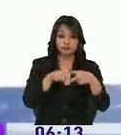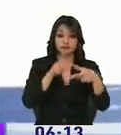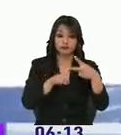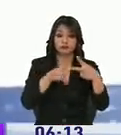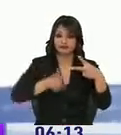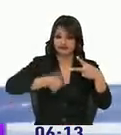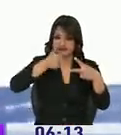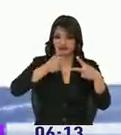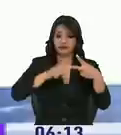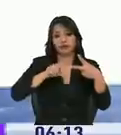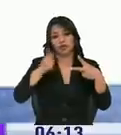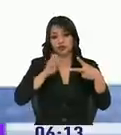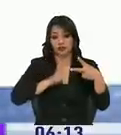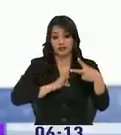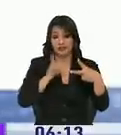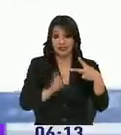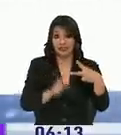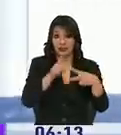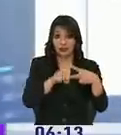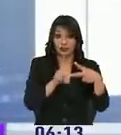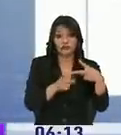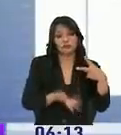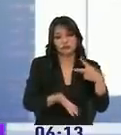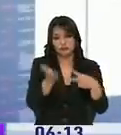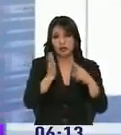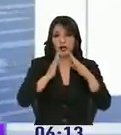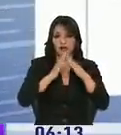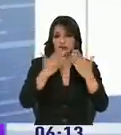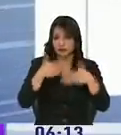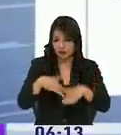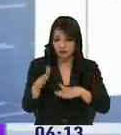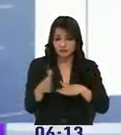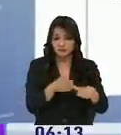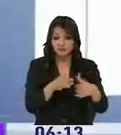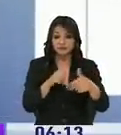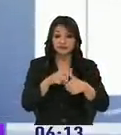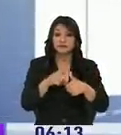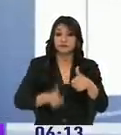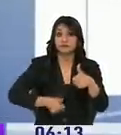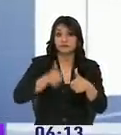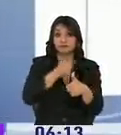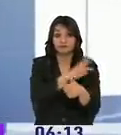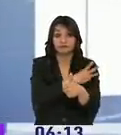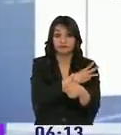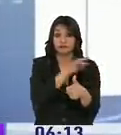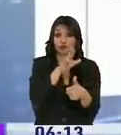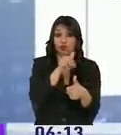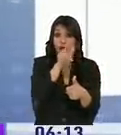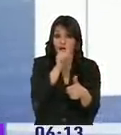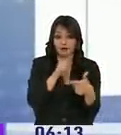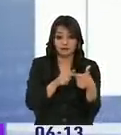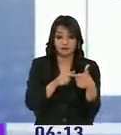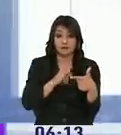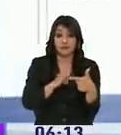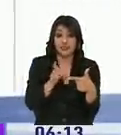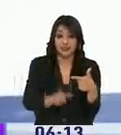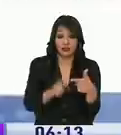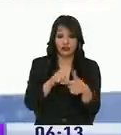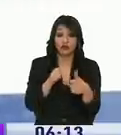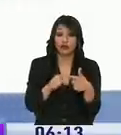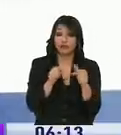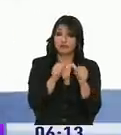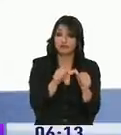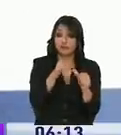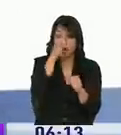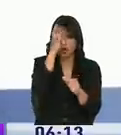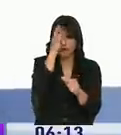Francis Vanegas fueron dados de alta. Mientras, el capitán Joan Milán y el técnico Freddy Herbas se recuperan